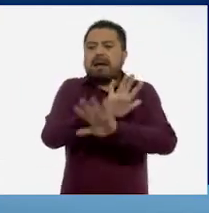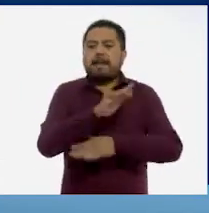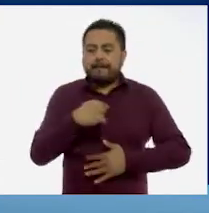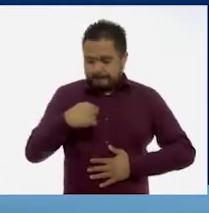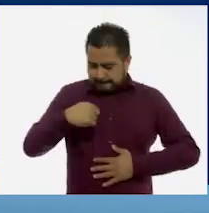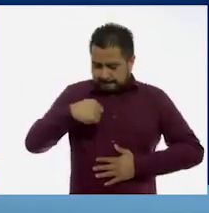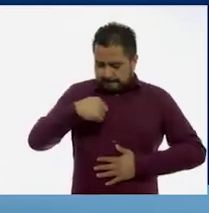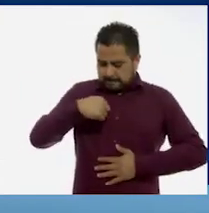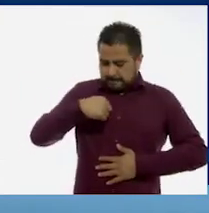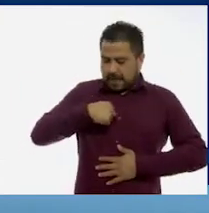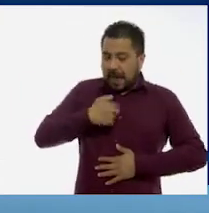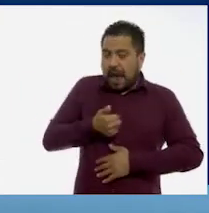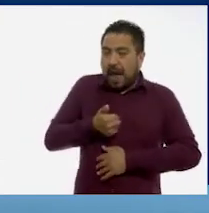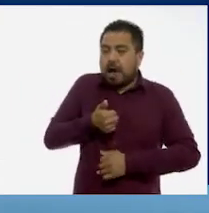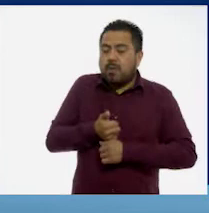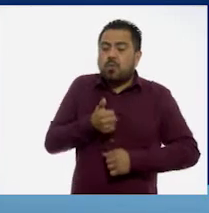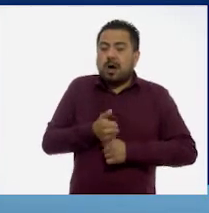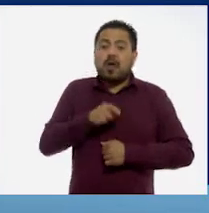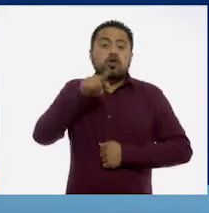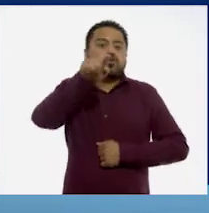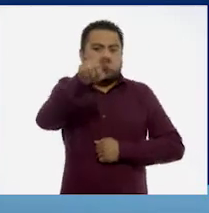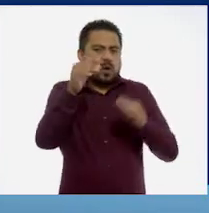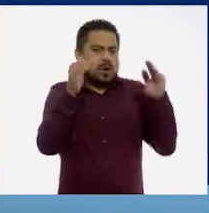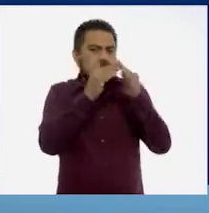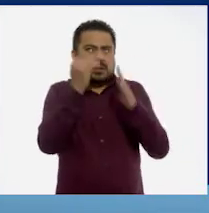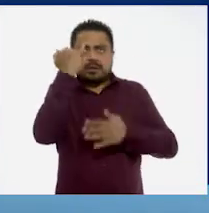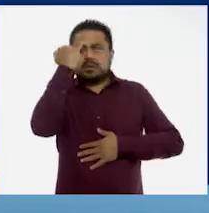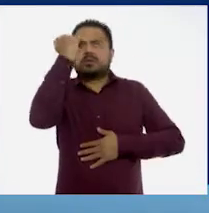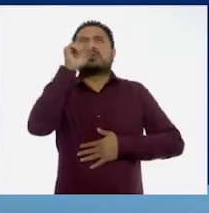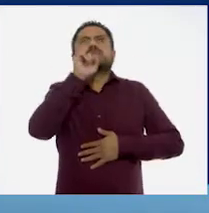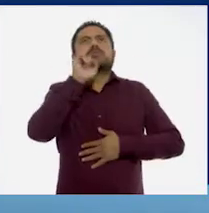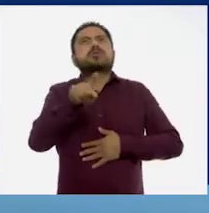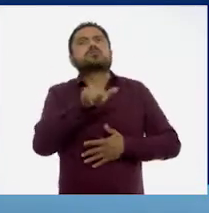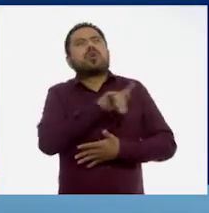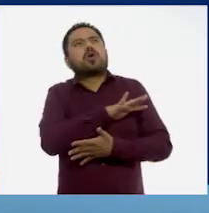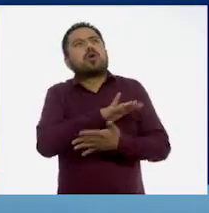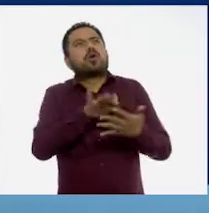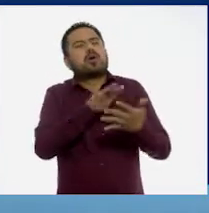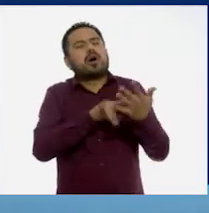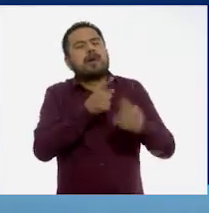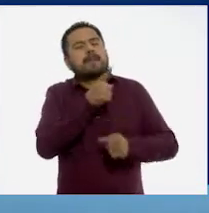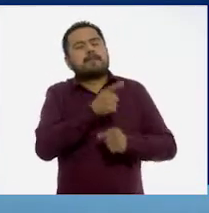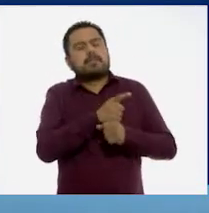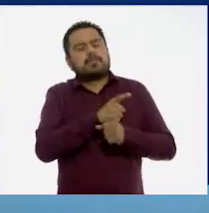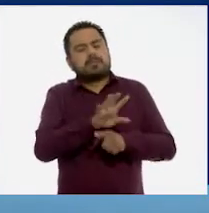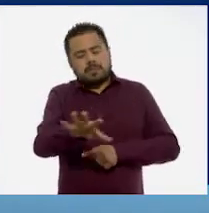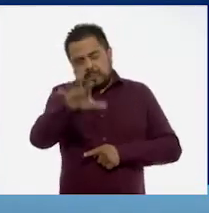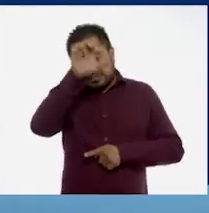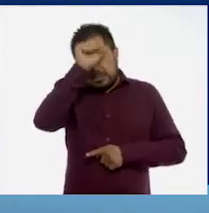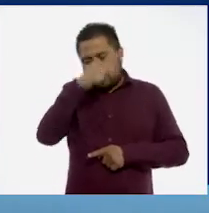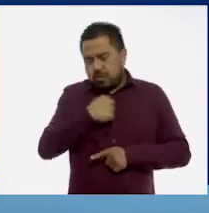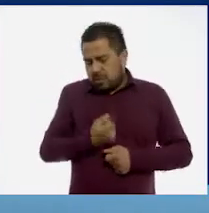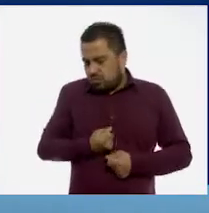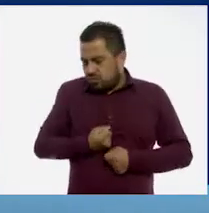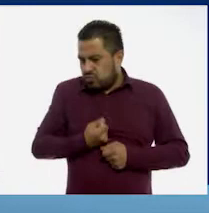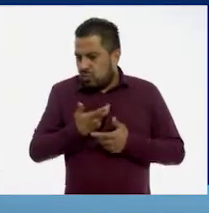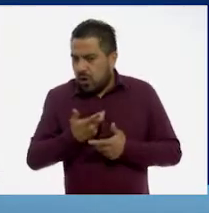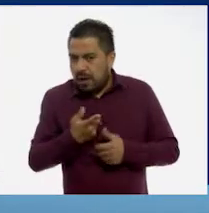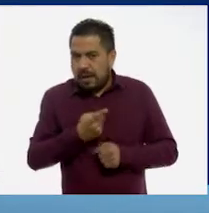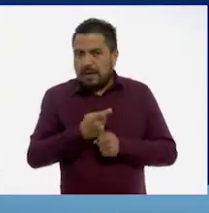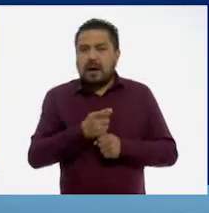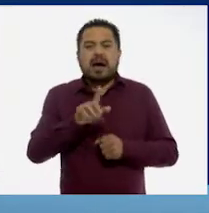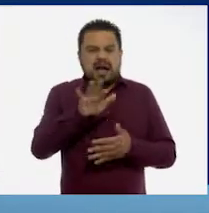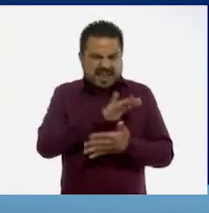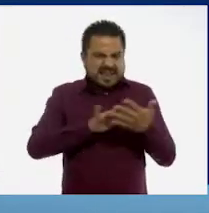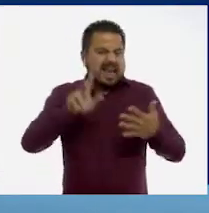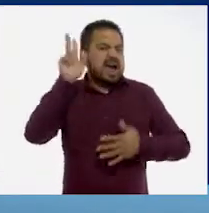abuela? ¿Tú en casa te imaginas el mismo texto en primera persona? Vamos a leerlo,